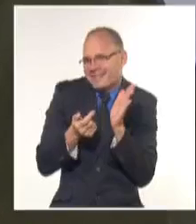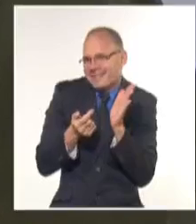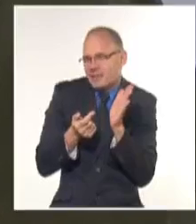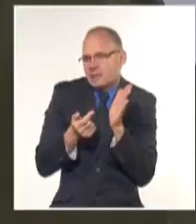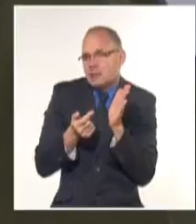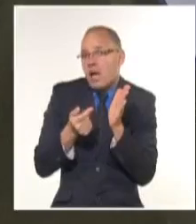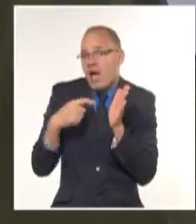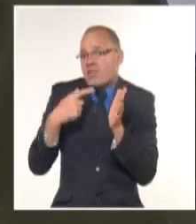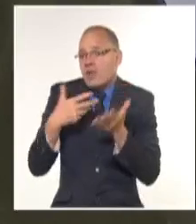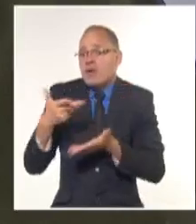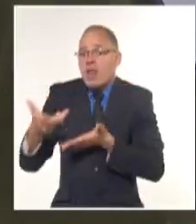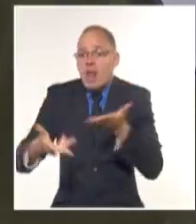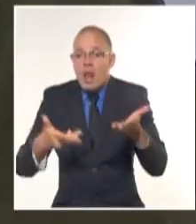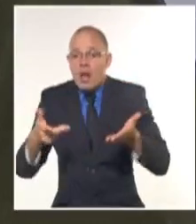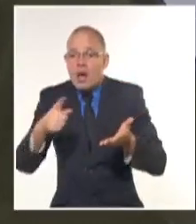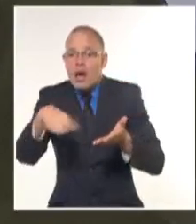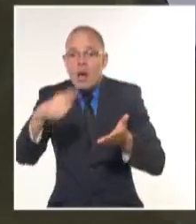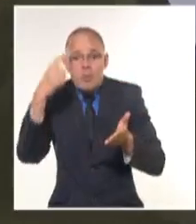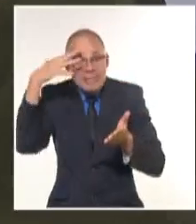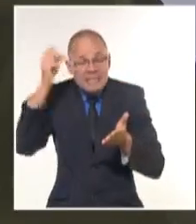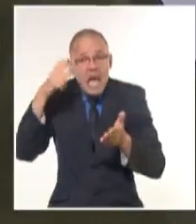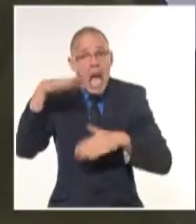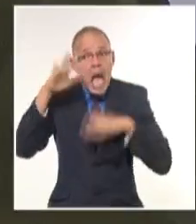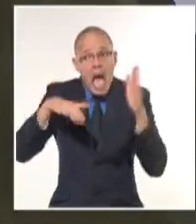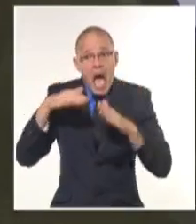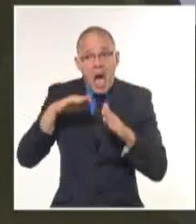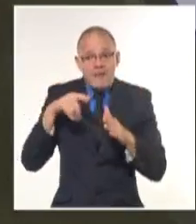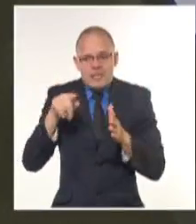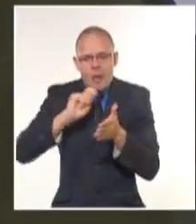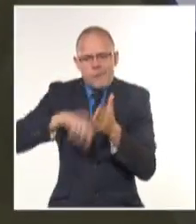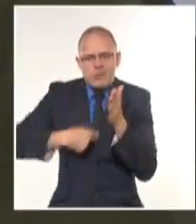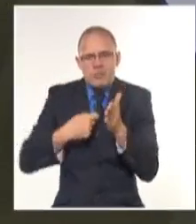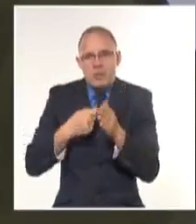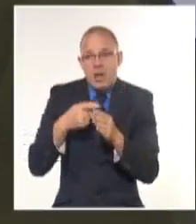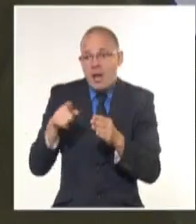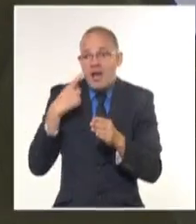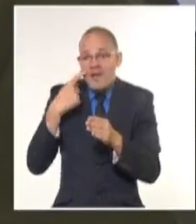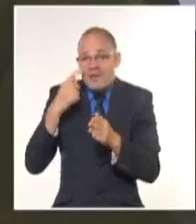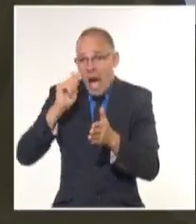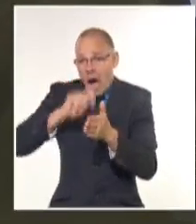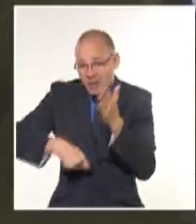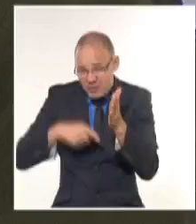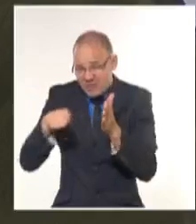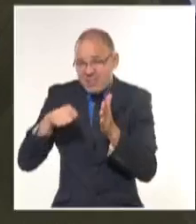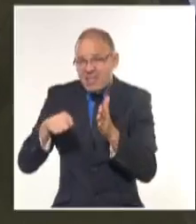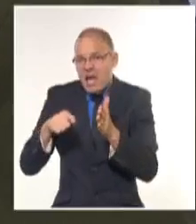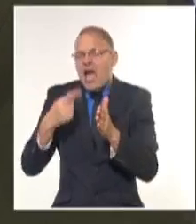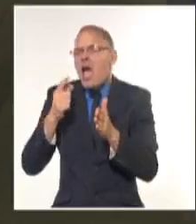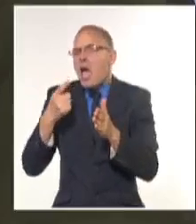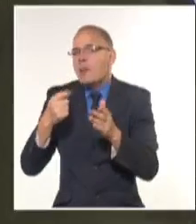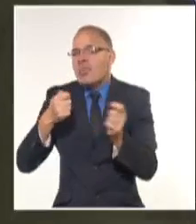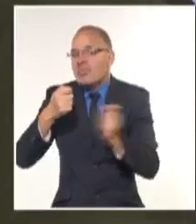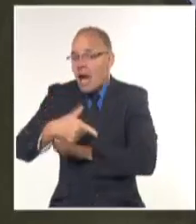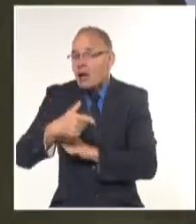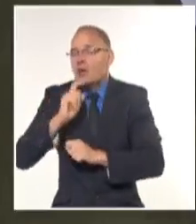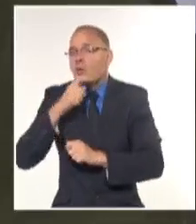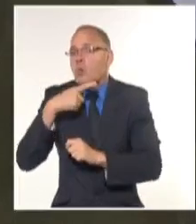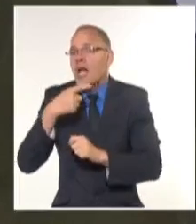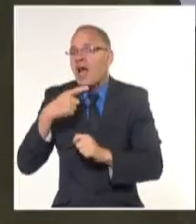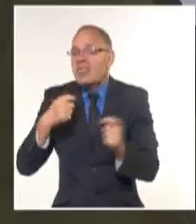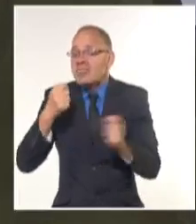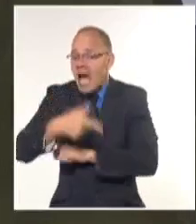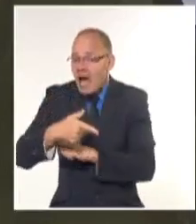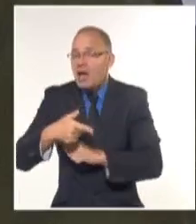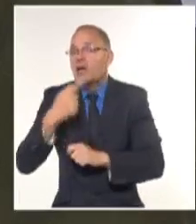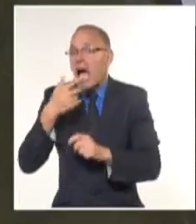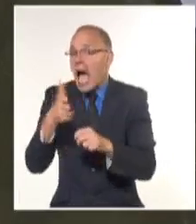que han ocurrido, incluso de pagos millonarios adelantados. Pagos adelantados, que es lícito también en el